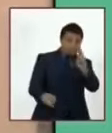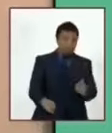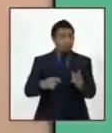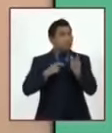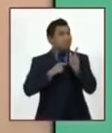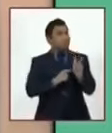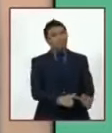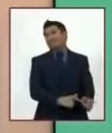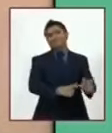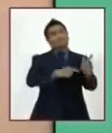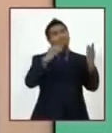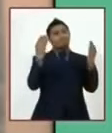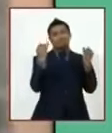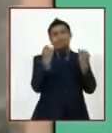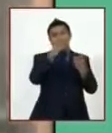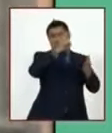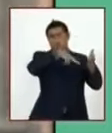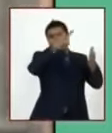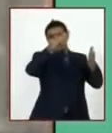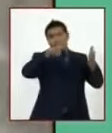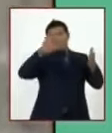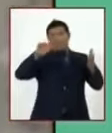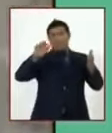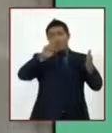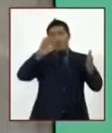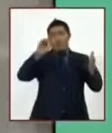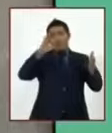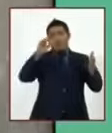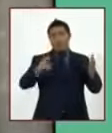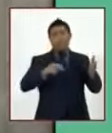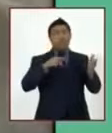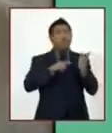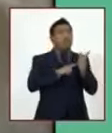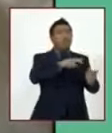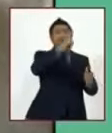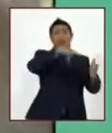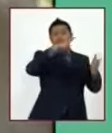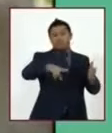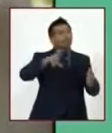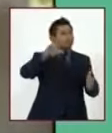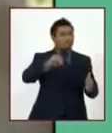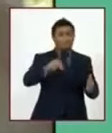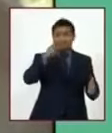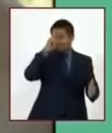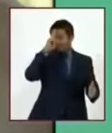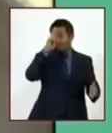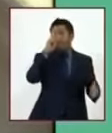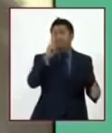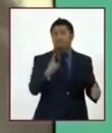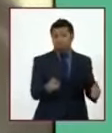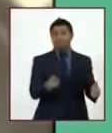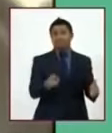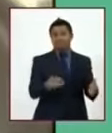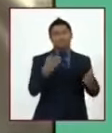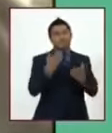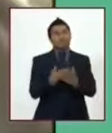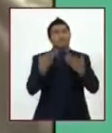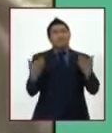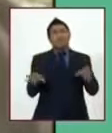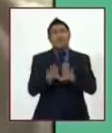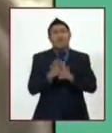la manera barroca. Ahora de lo que se va a tratar es de hacer valer, de considerar como la